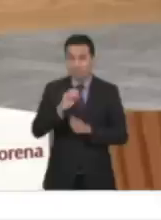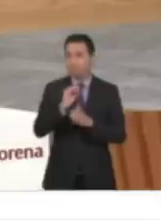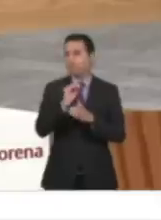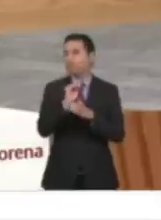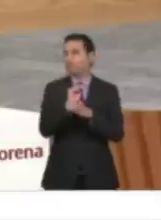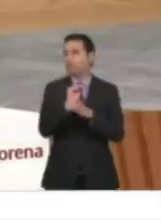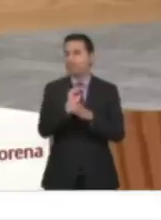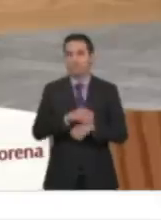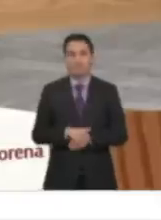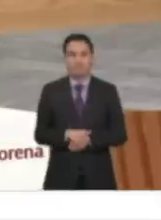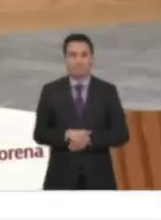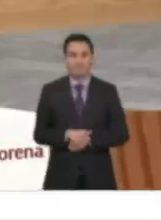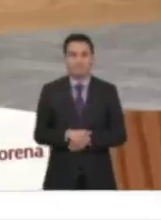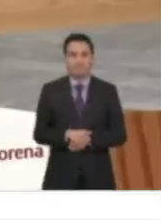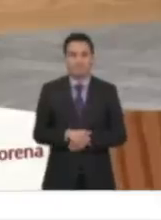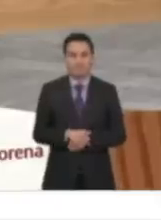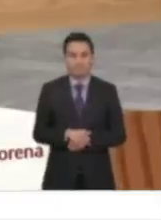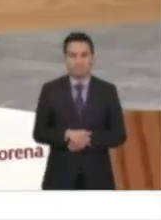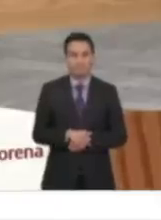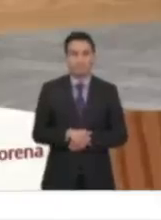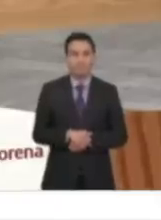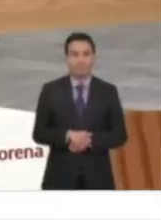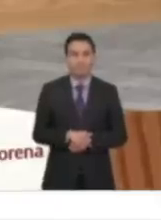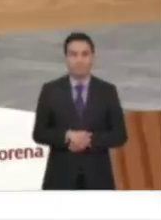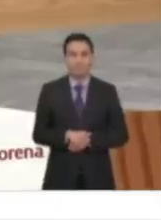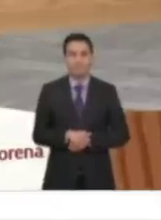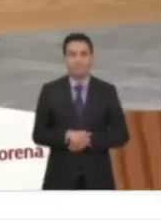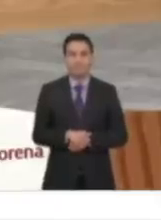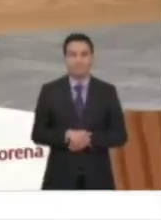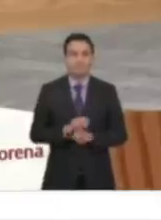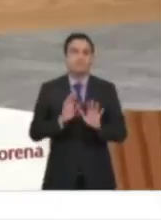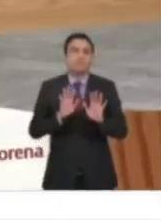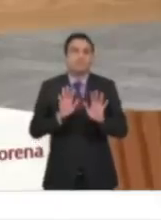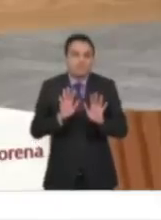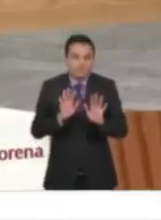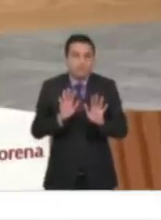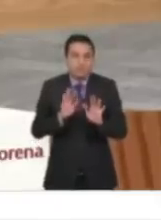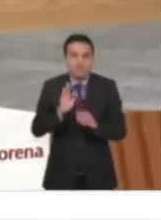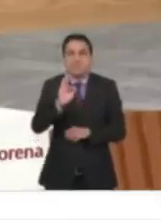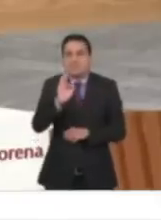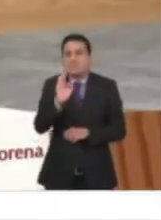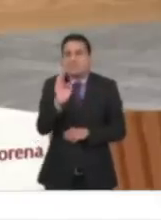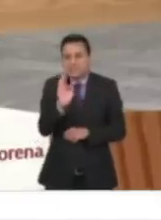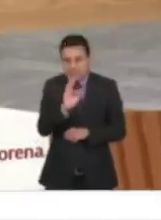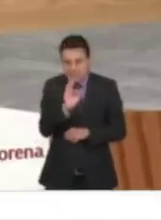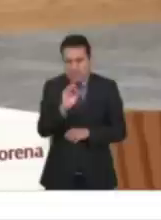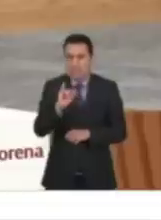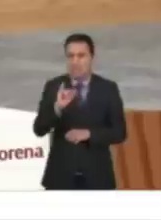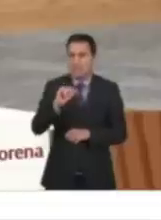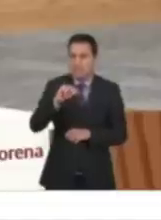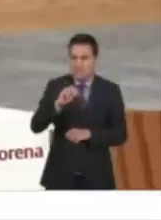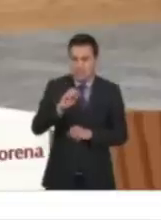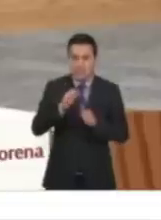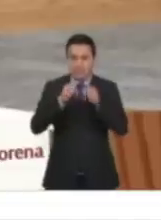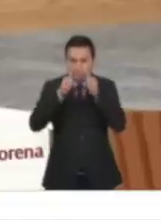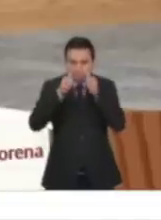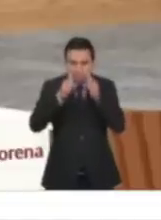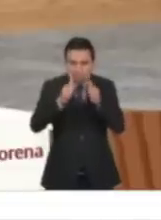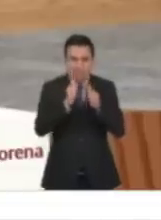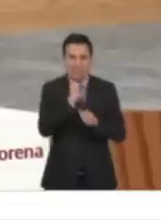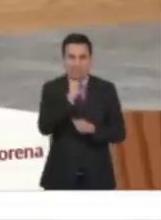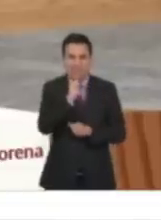vio. Y bueno, quiero dar el beneficio de la duda, a lo mejor la verdad es que no lo vieron o no lo escucharon y por eso pues, no ha